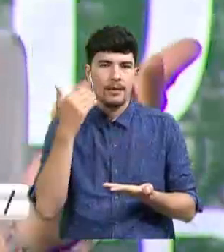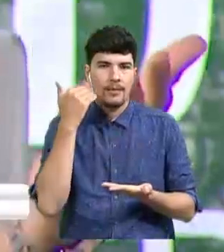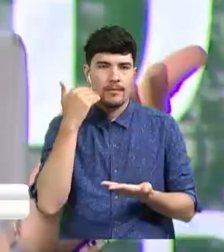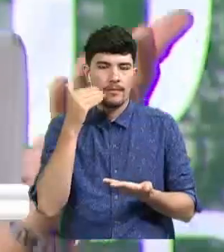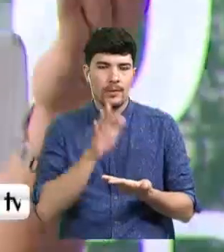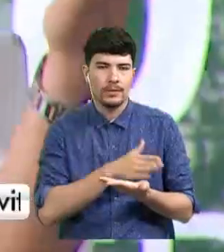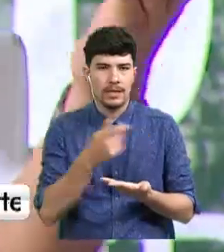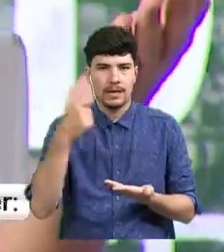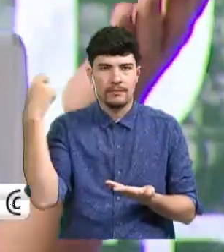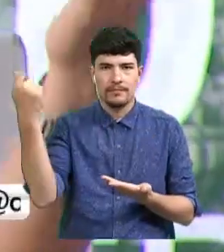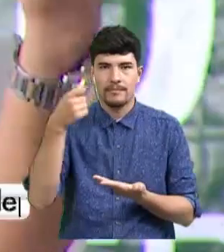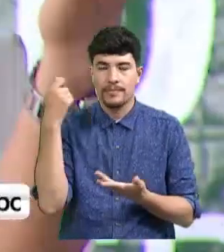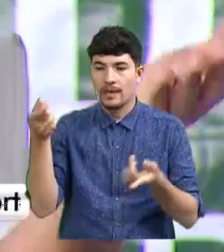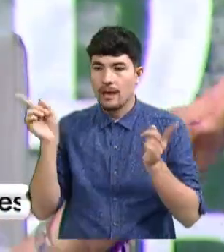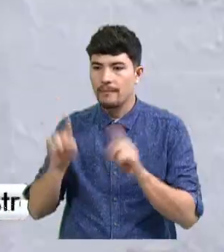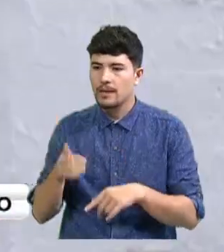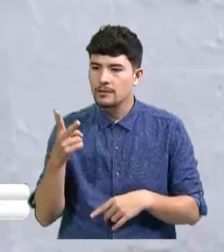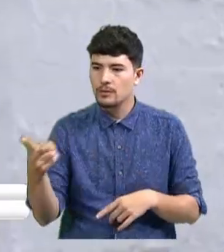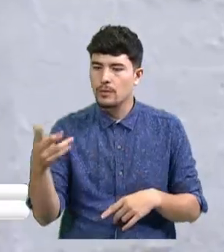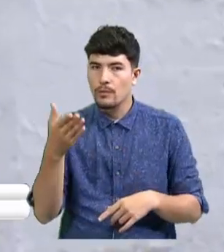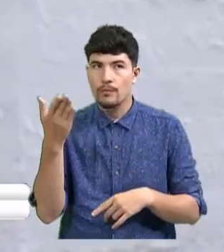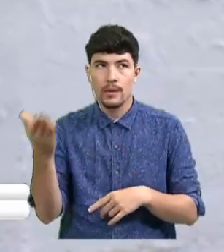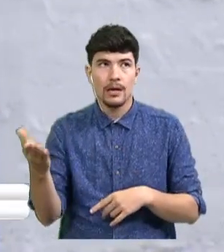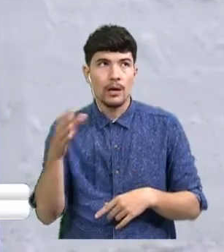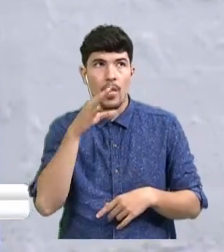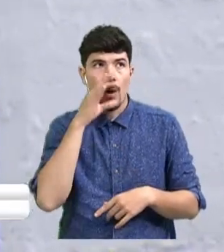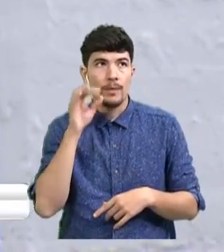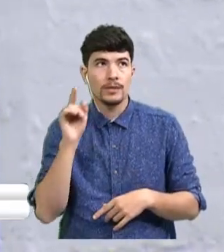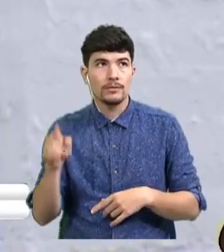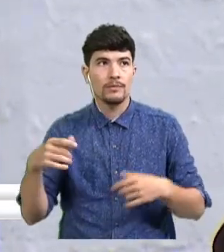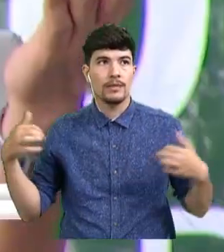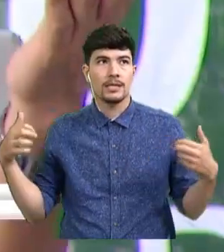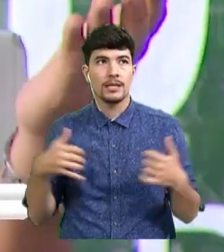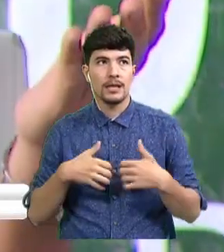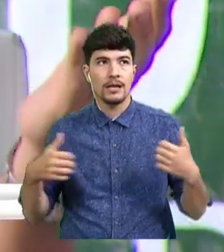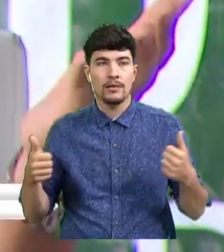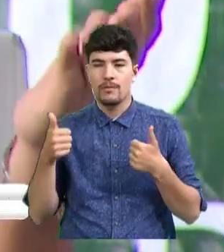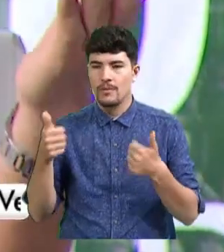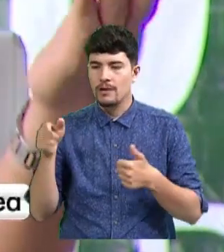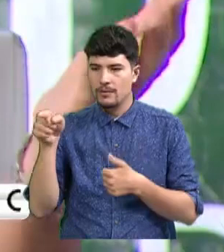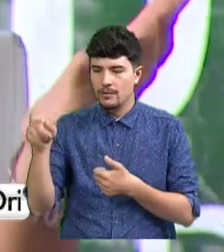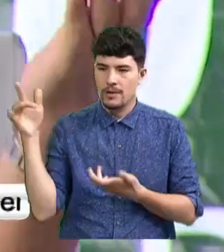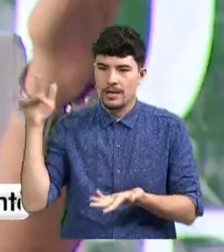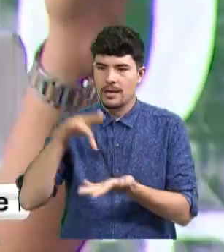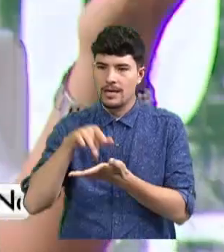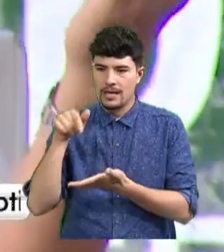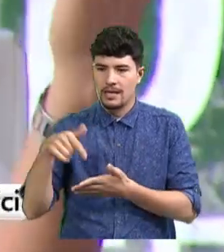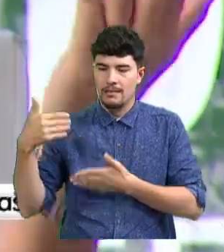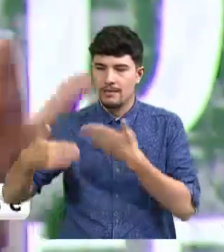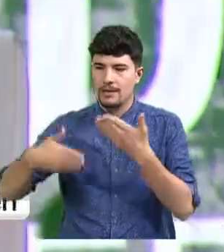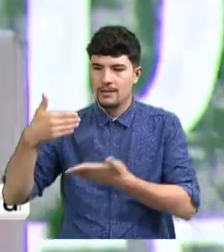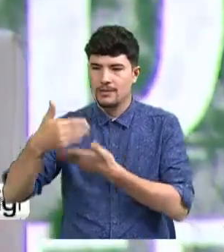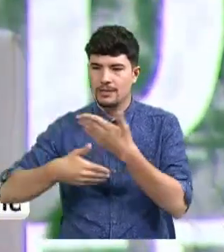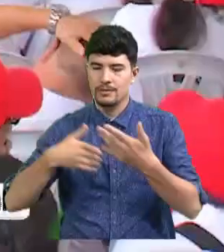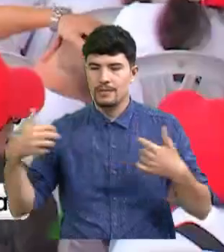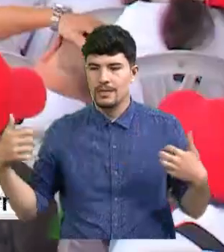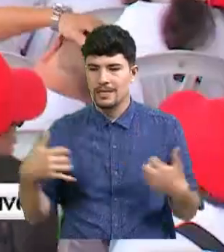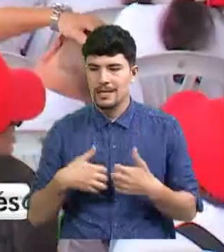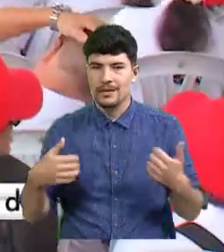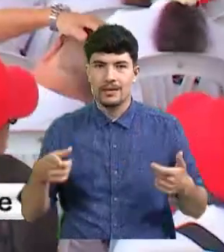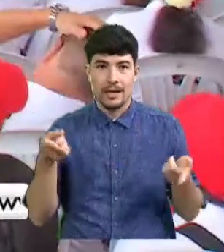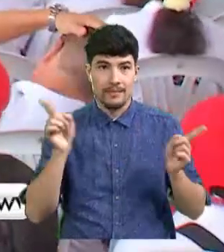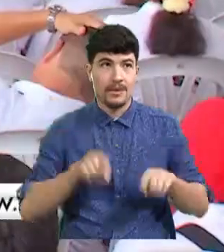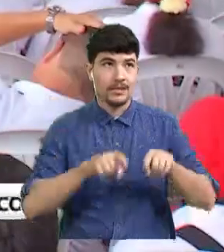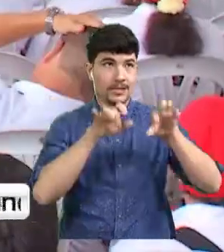y tenemos también a este vallenato. Qué bueno, Eduardo, poder contar con usted aquí en este proceso del vallenato. La secretaria